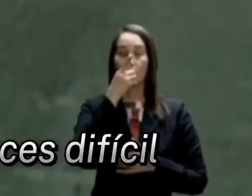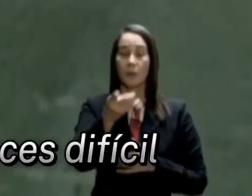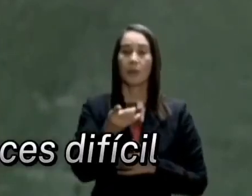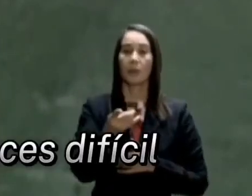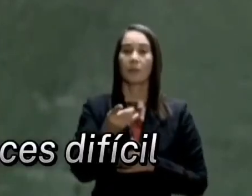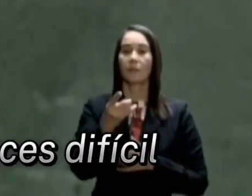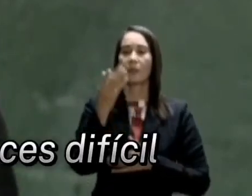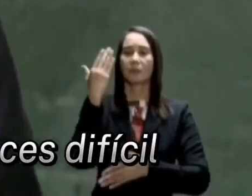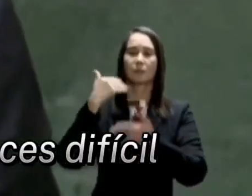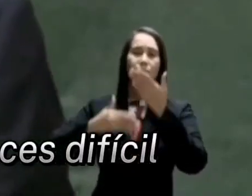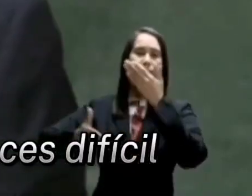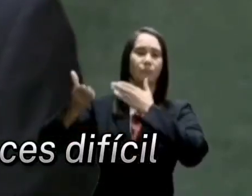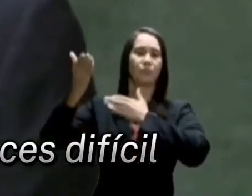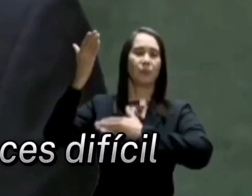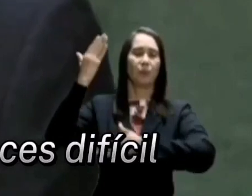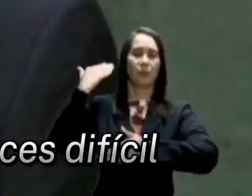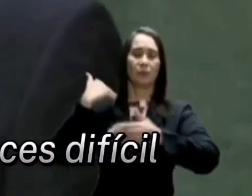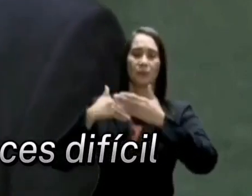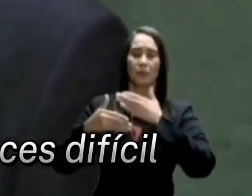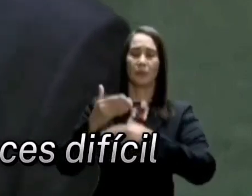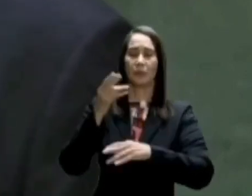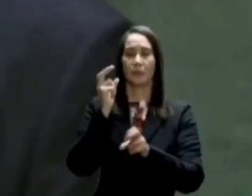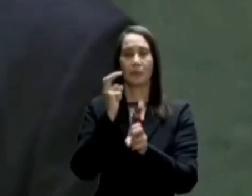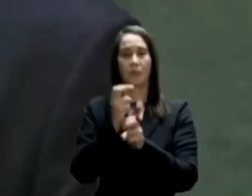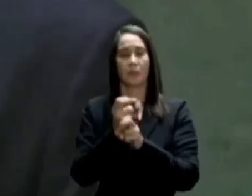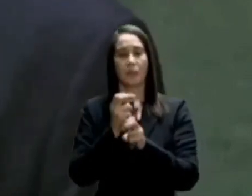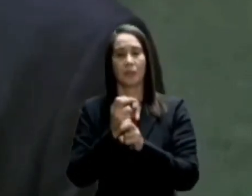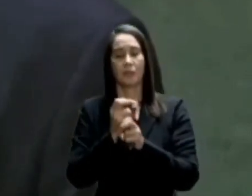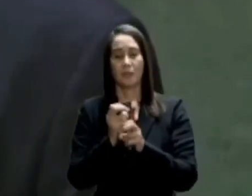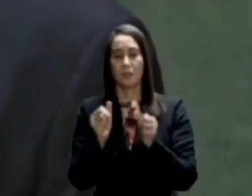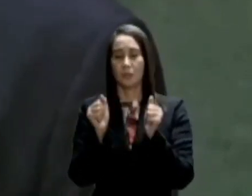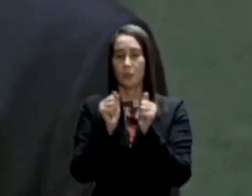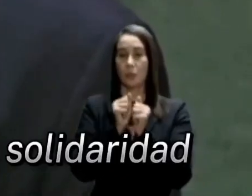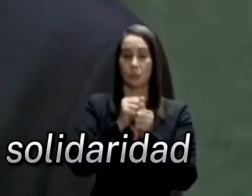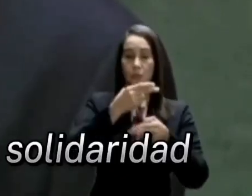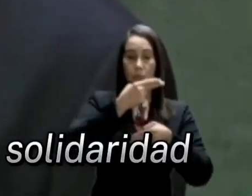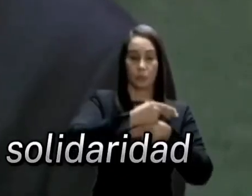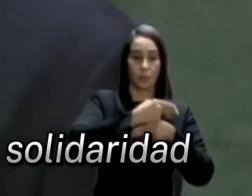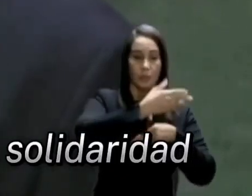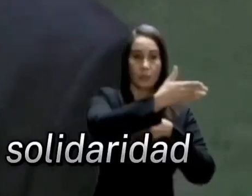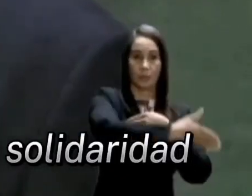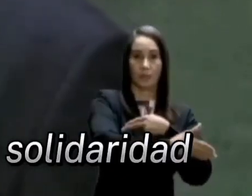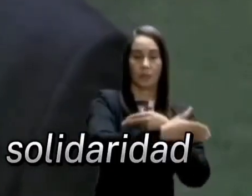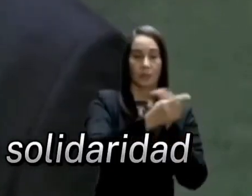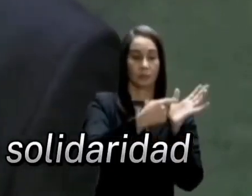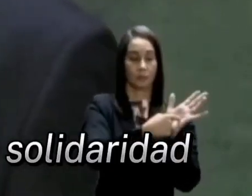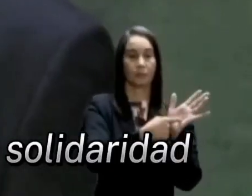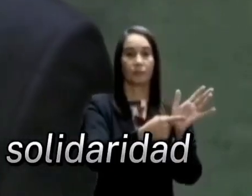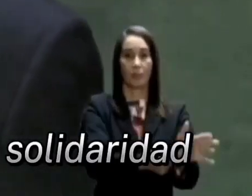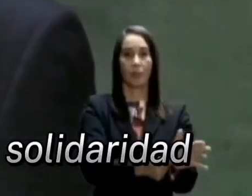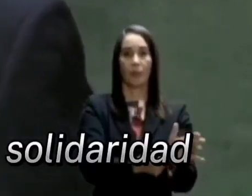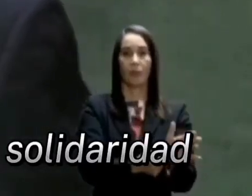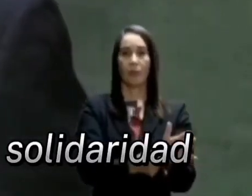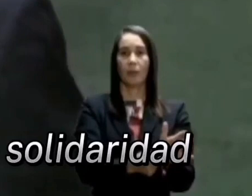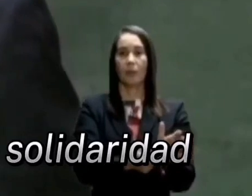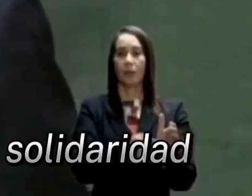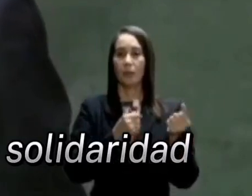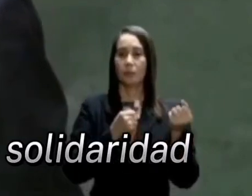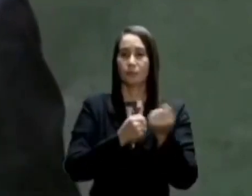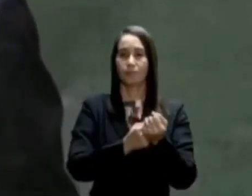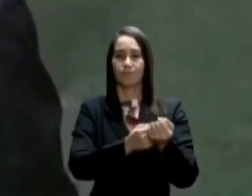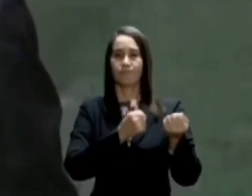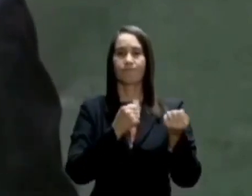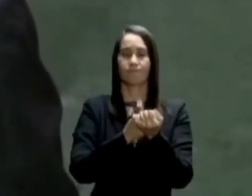durante siglos de convivencia muchas veces difícil junto al pueblo haitiano ha dado muestras evidentes de incansables